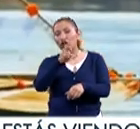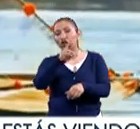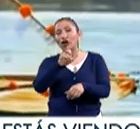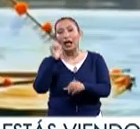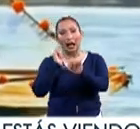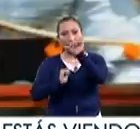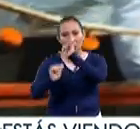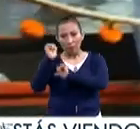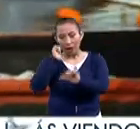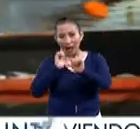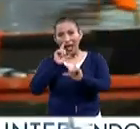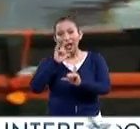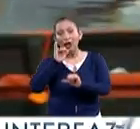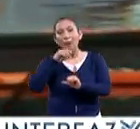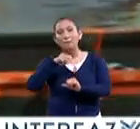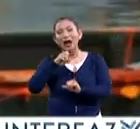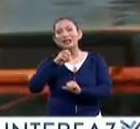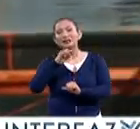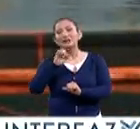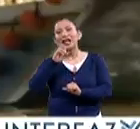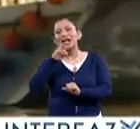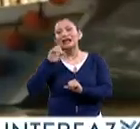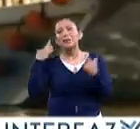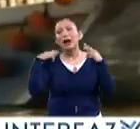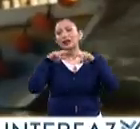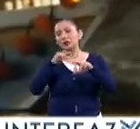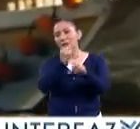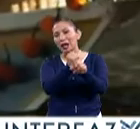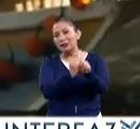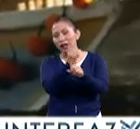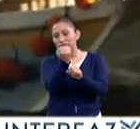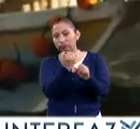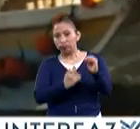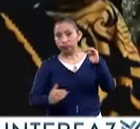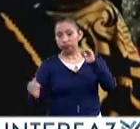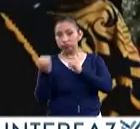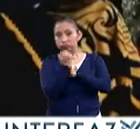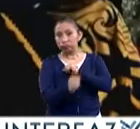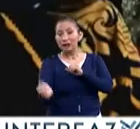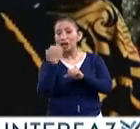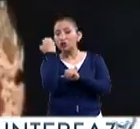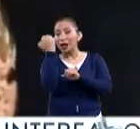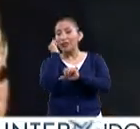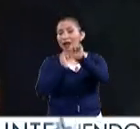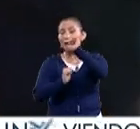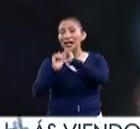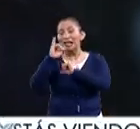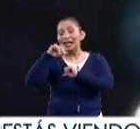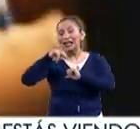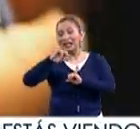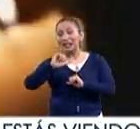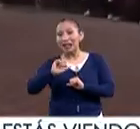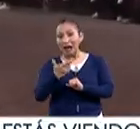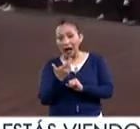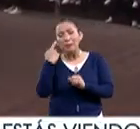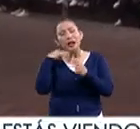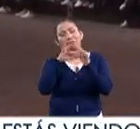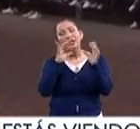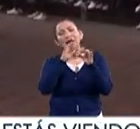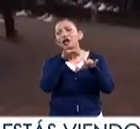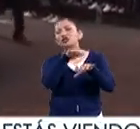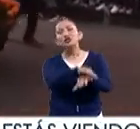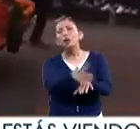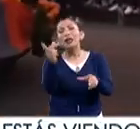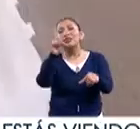en antropología Elio Masferrer Can, profesor investigador emérito de la Escuela Nacional de Antropología e Historia, para